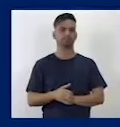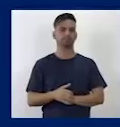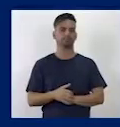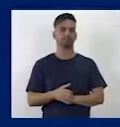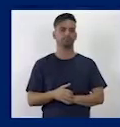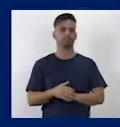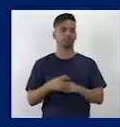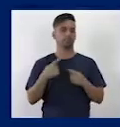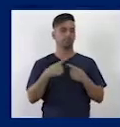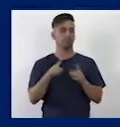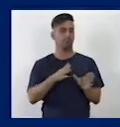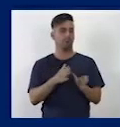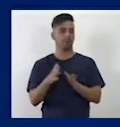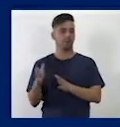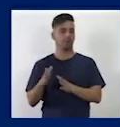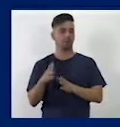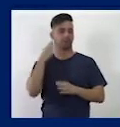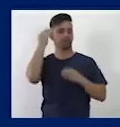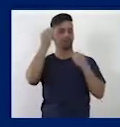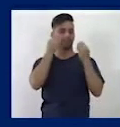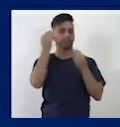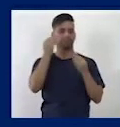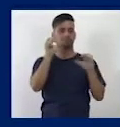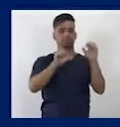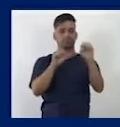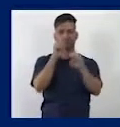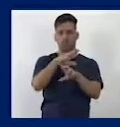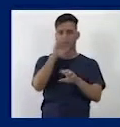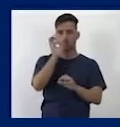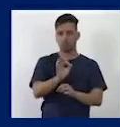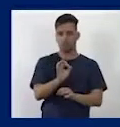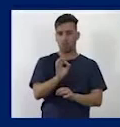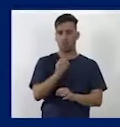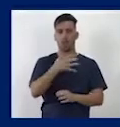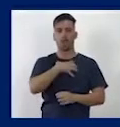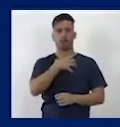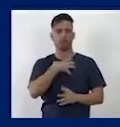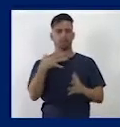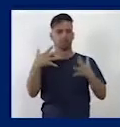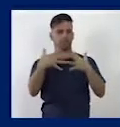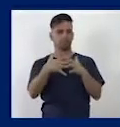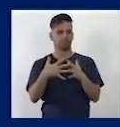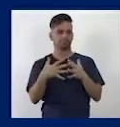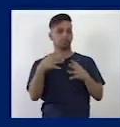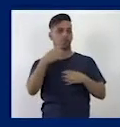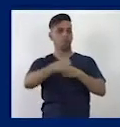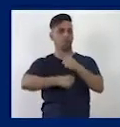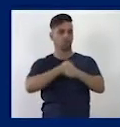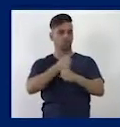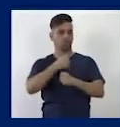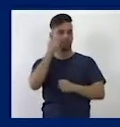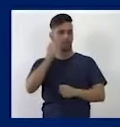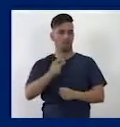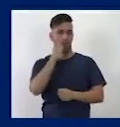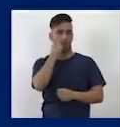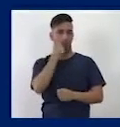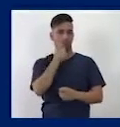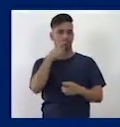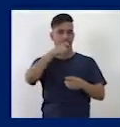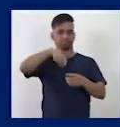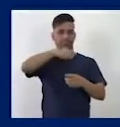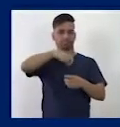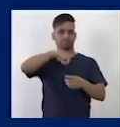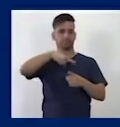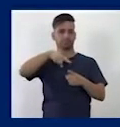estamos realizando una reacción química y esta reacción química cuando estamos mezclando el reactivo trabajando con ellos para que